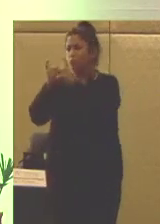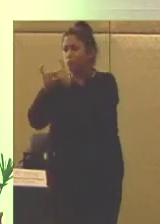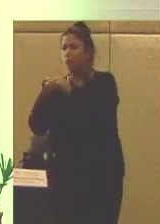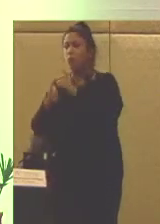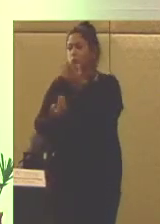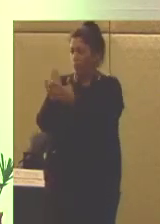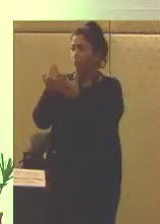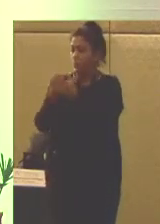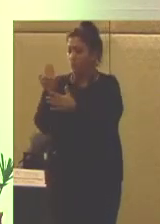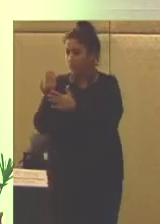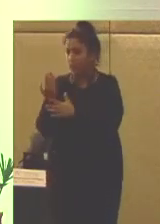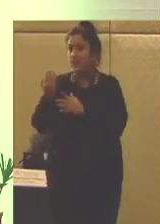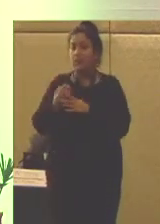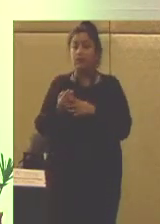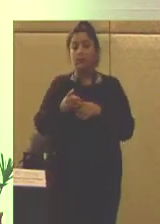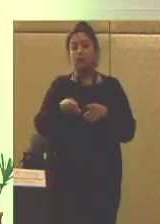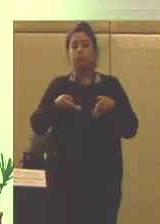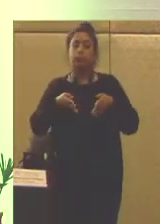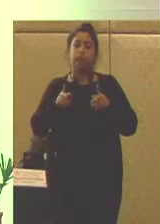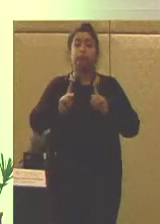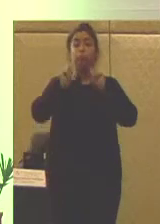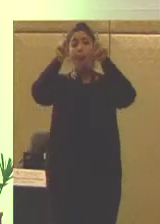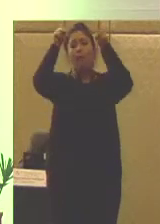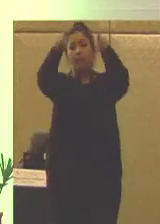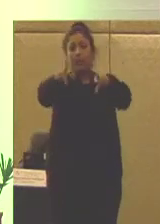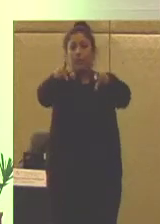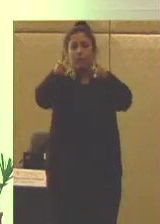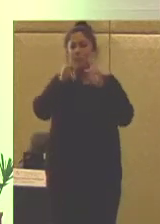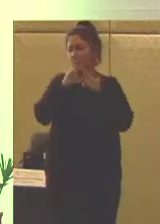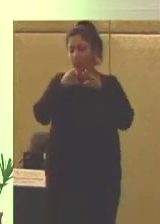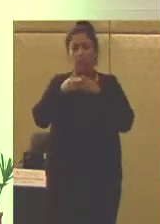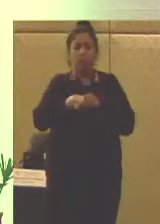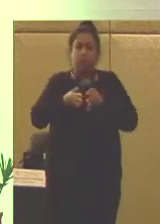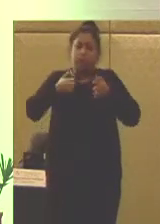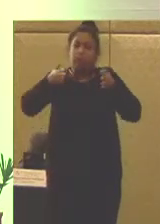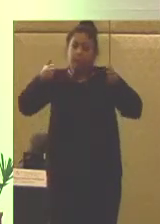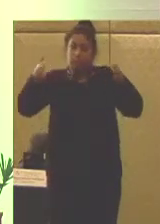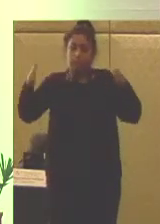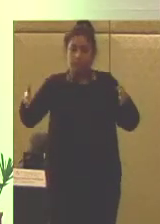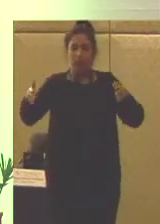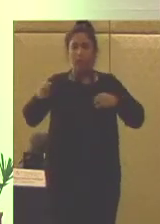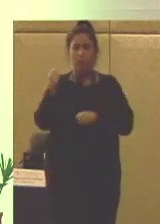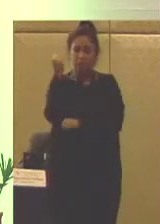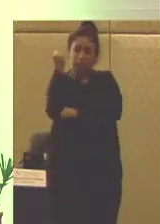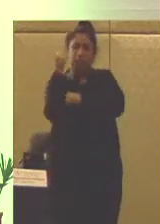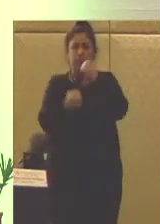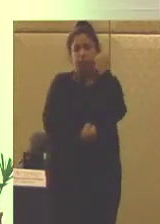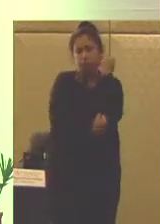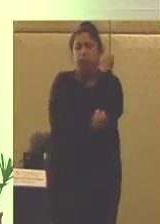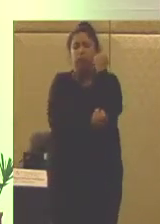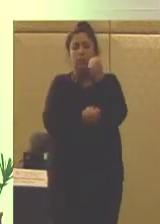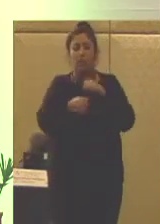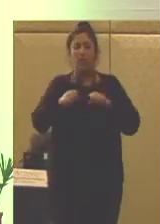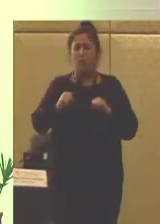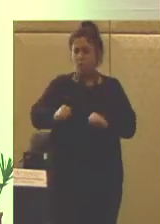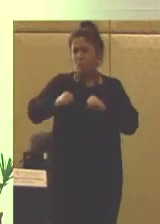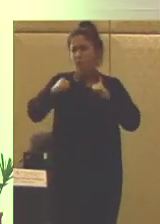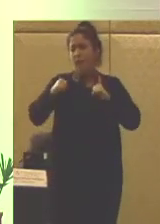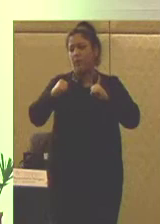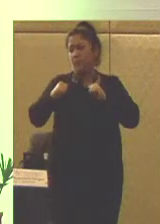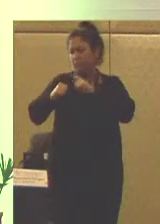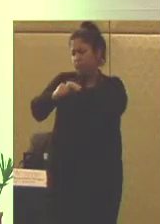para el paso de los vehículos, sino que las características constructivas de la estructura se actualizaran en términos de